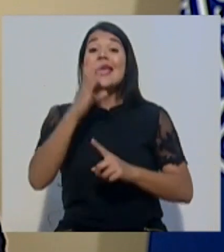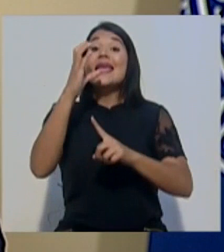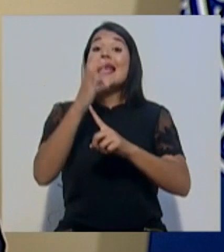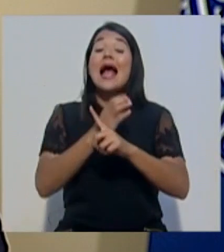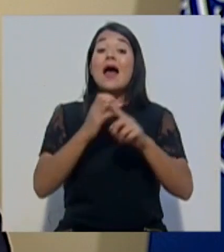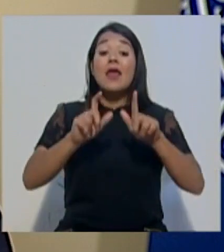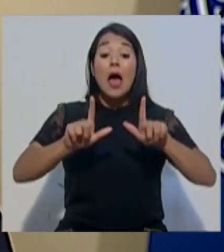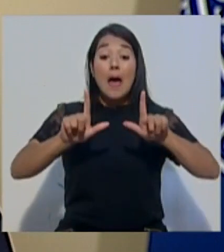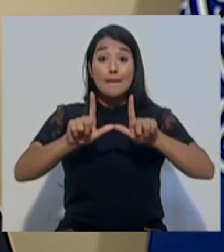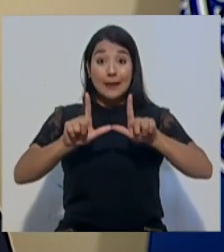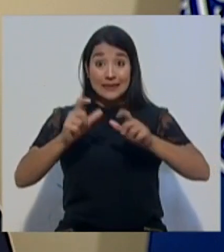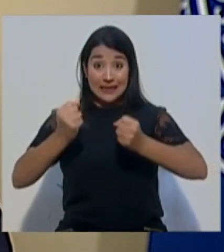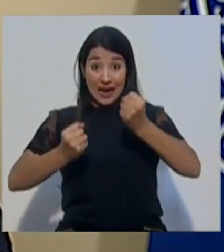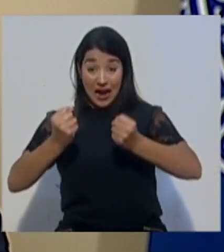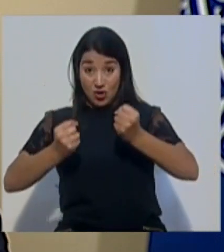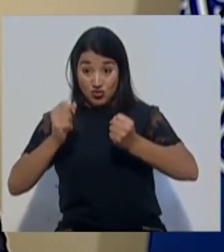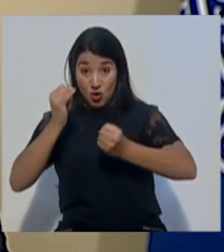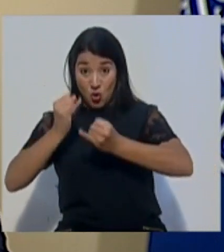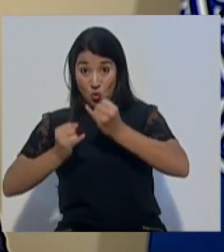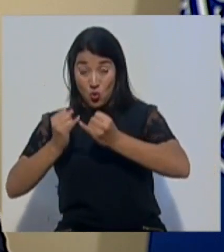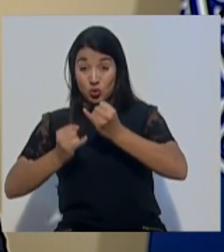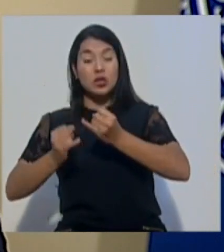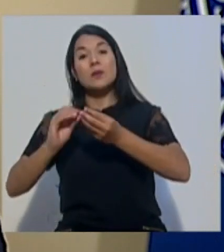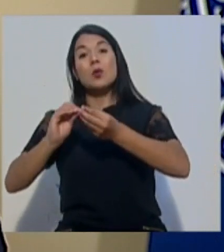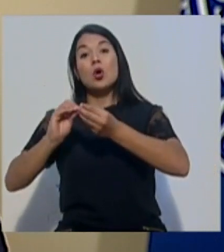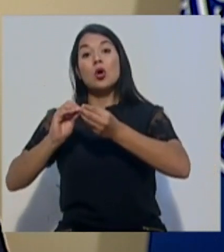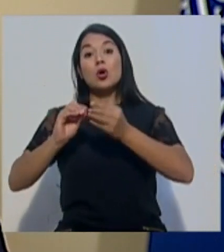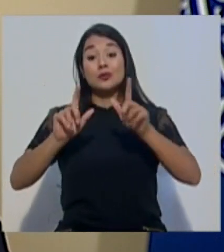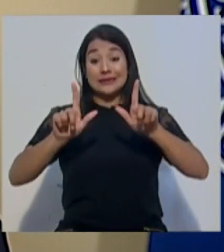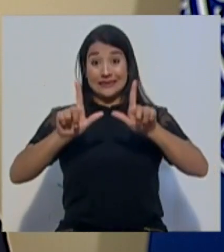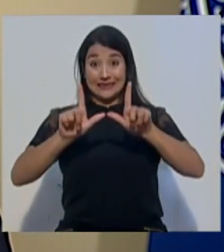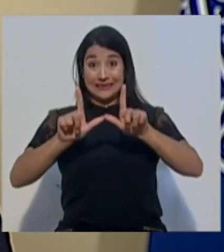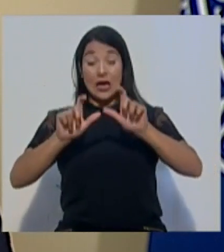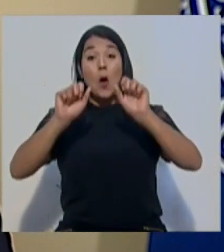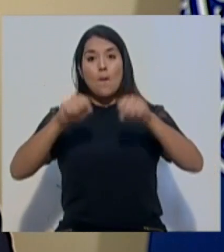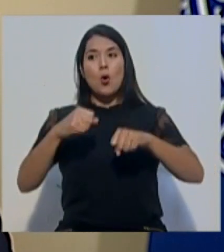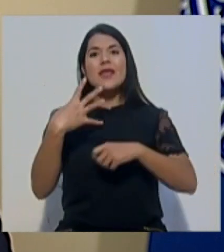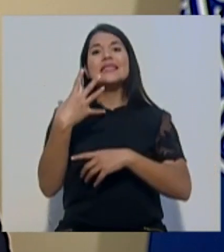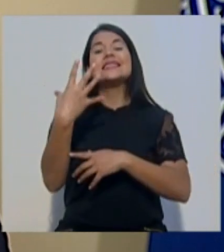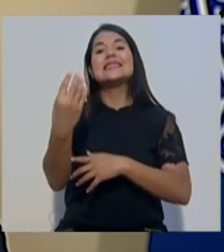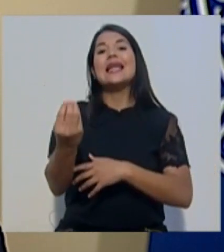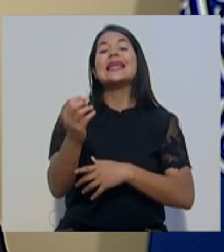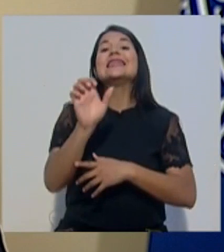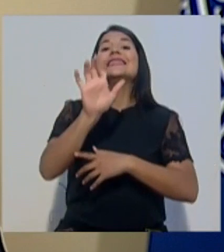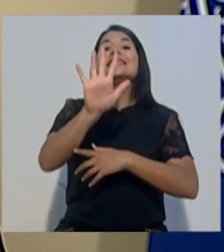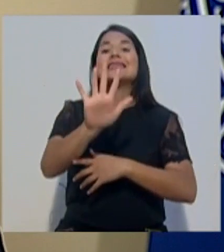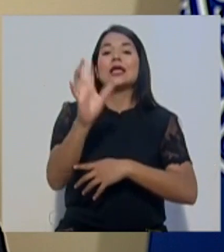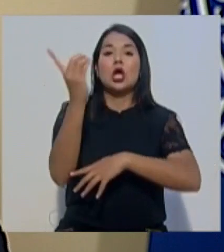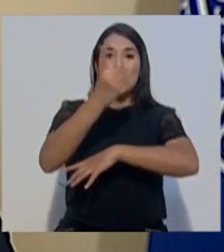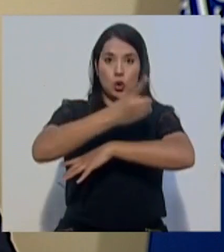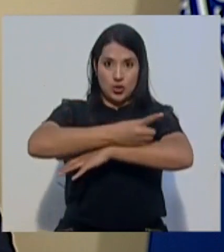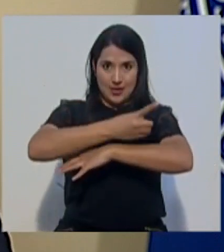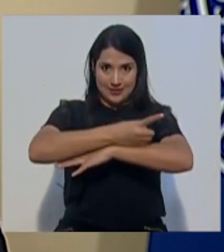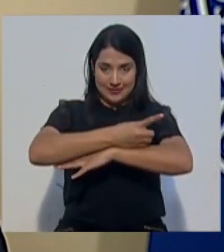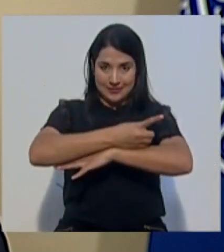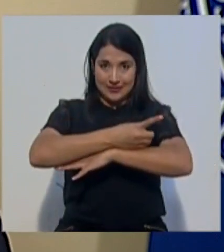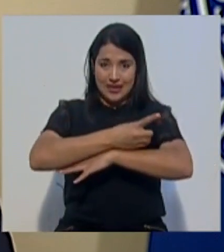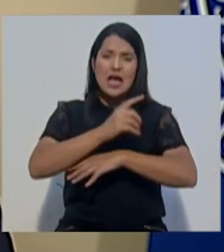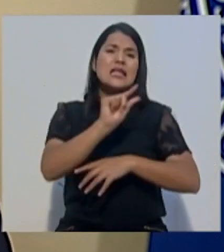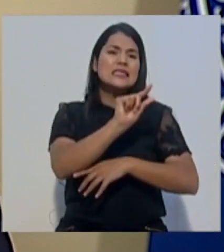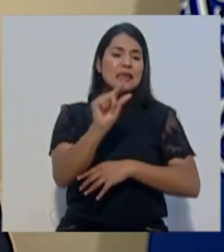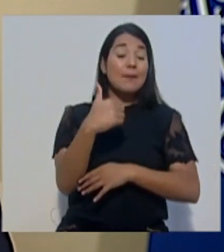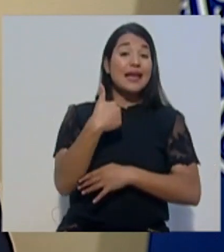placa podrá circular 5 días de los 7 días de la semana. Así funcionará en un modelo